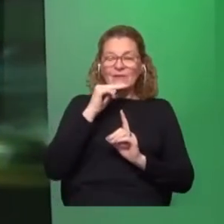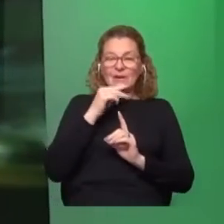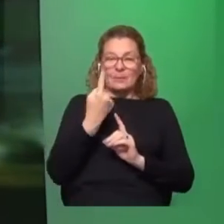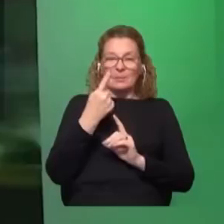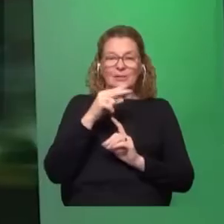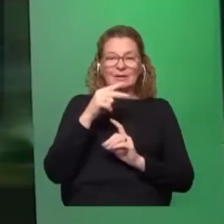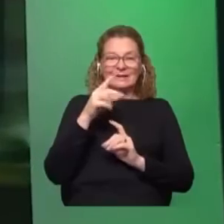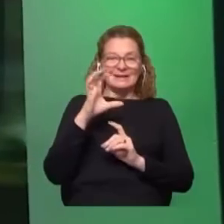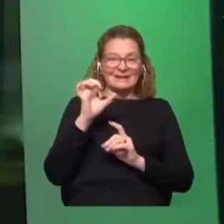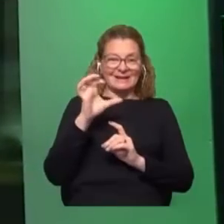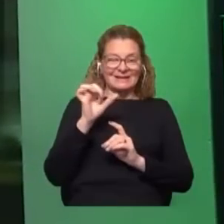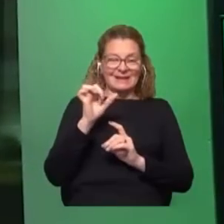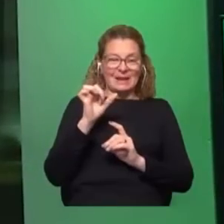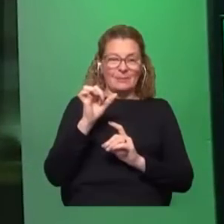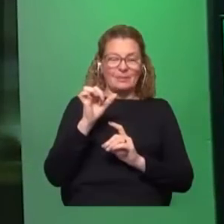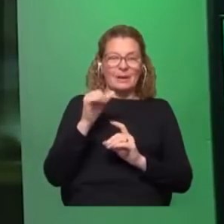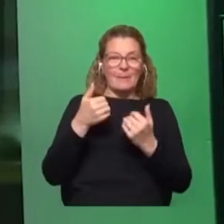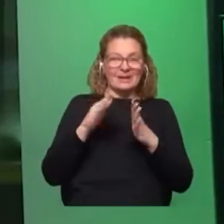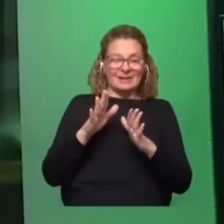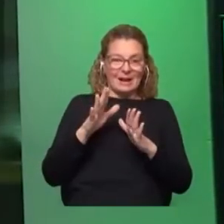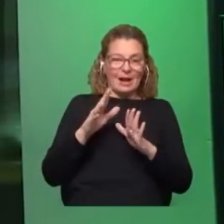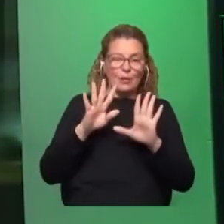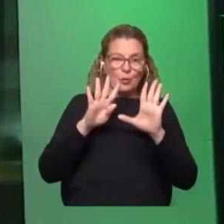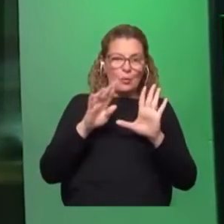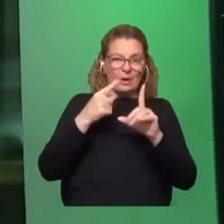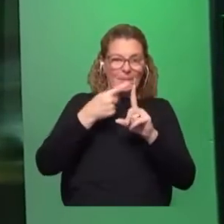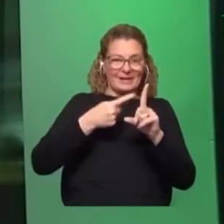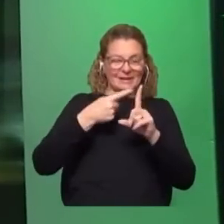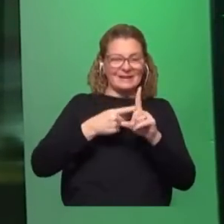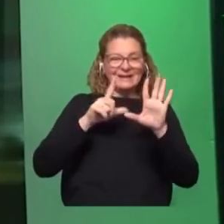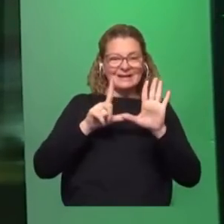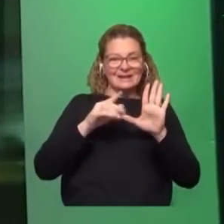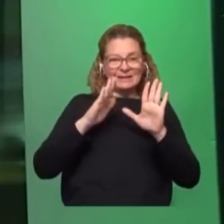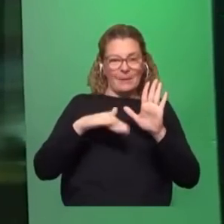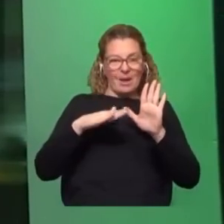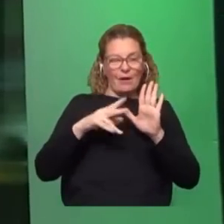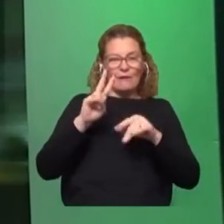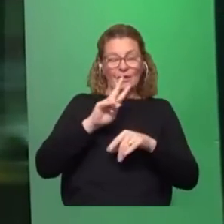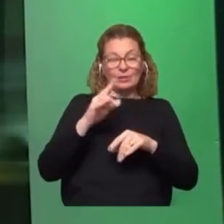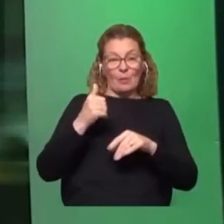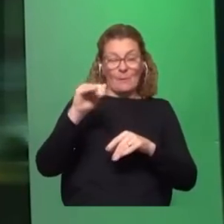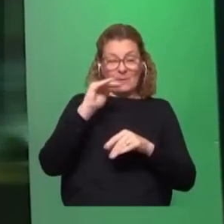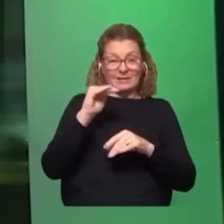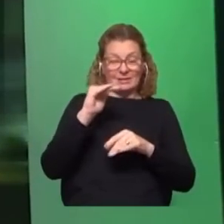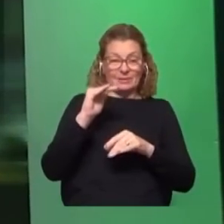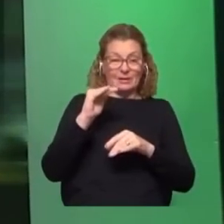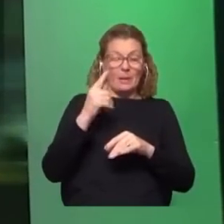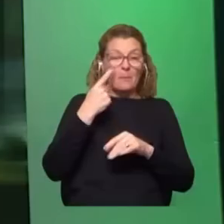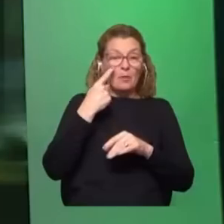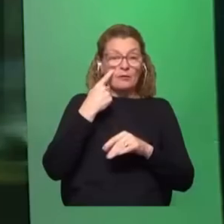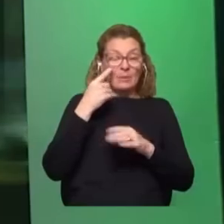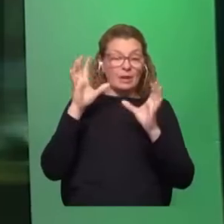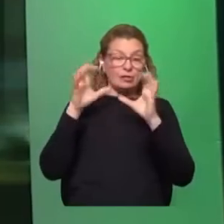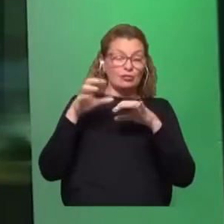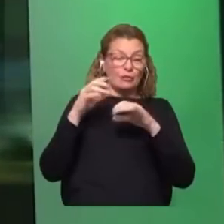primero de septiembre El noveno mes del año empezará en Montevideo diaria metropolitana con siete grados de mínima 22 de máxima y probabilidad